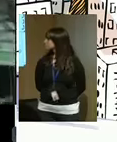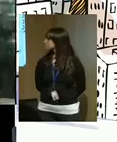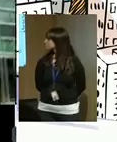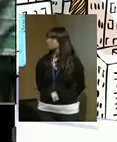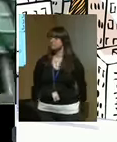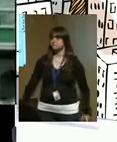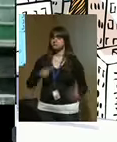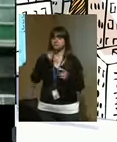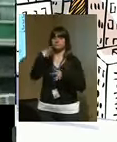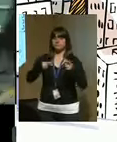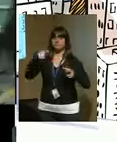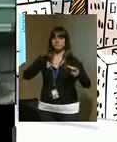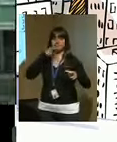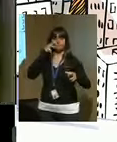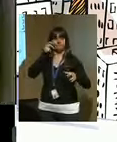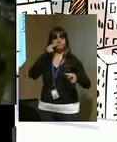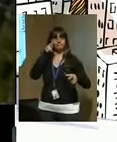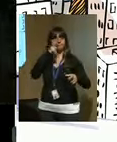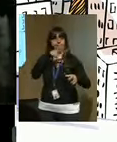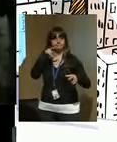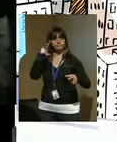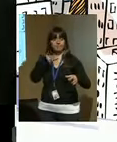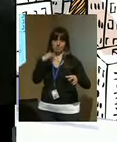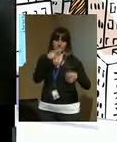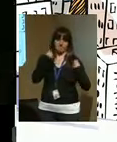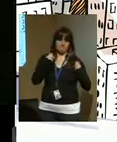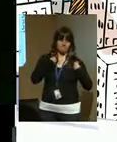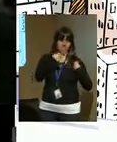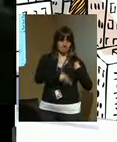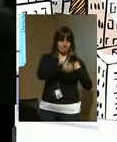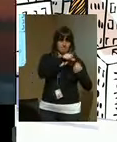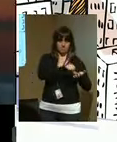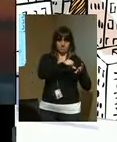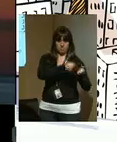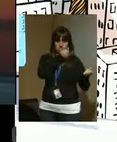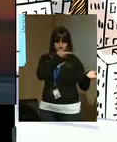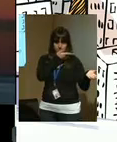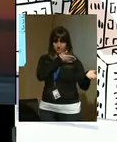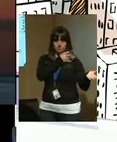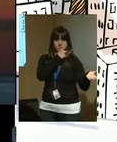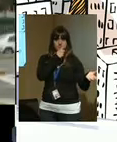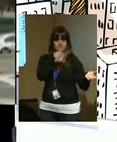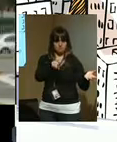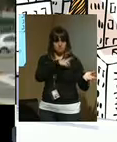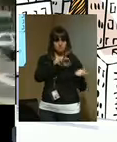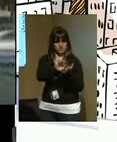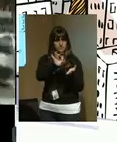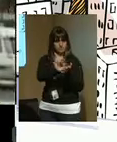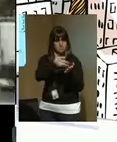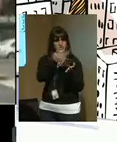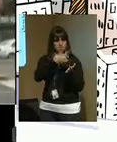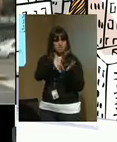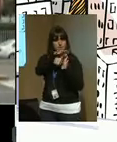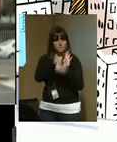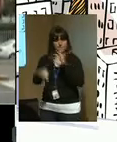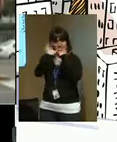Los visitantes y vecinos de la Ciudad Autónoma de Buenos Aires cuentan con el servicio gratuito del programa de